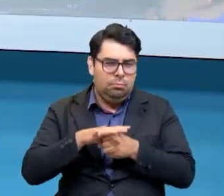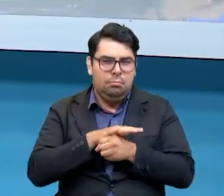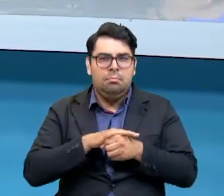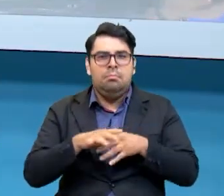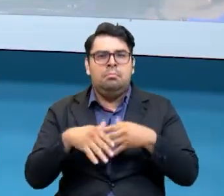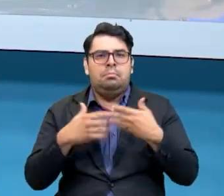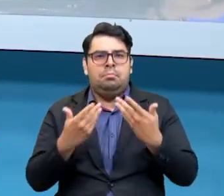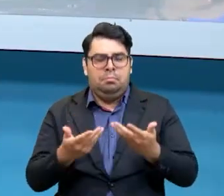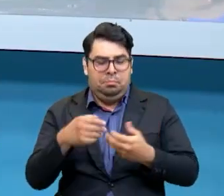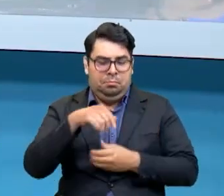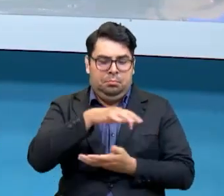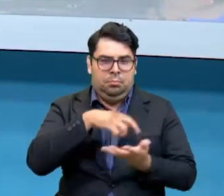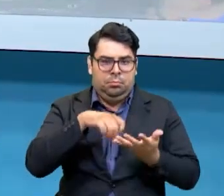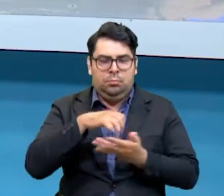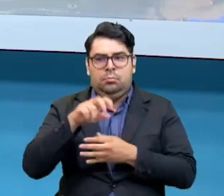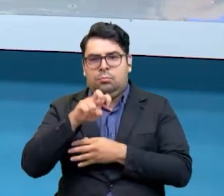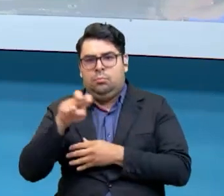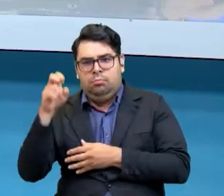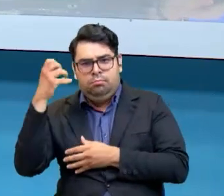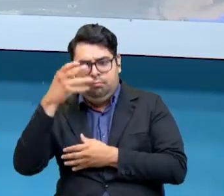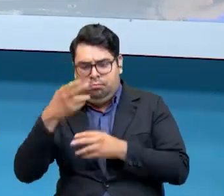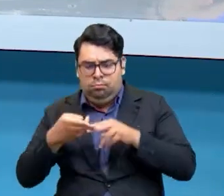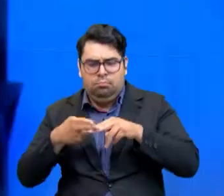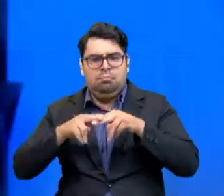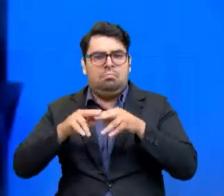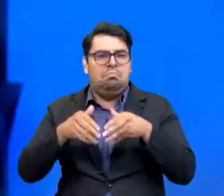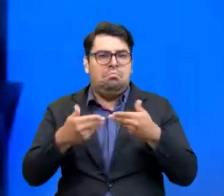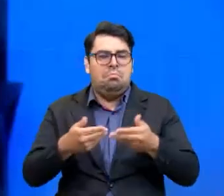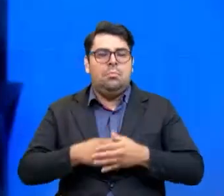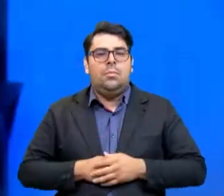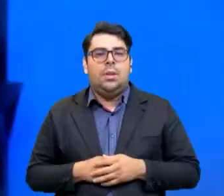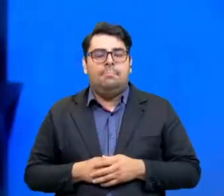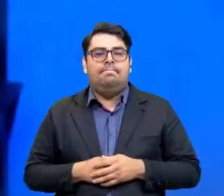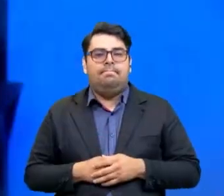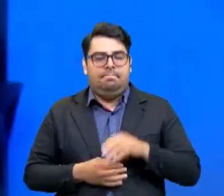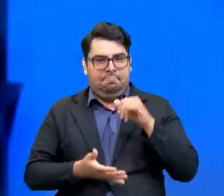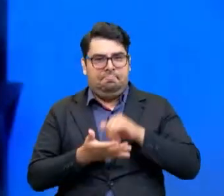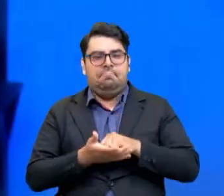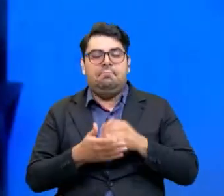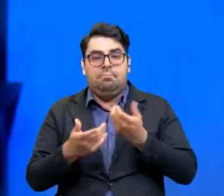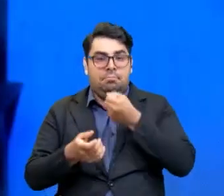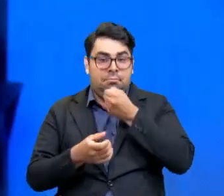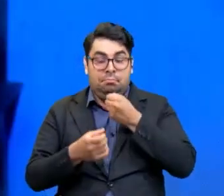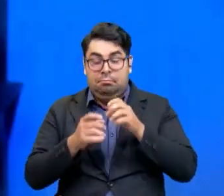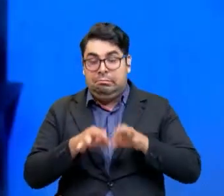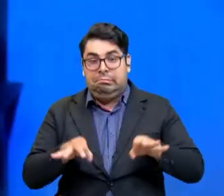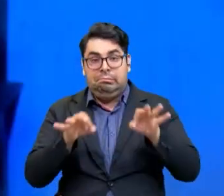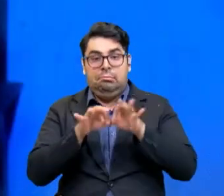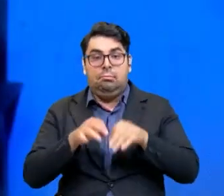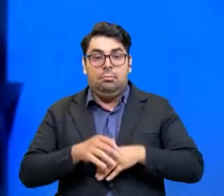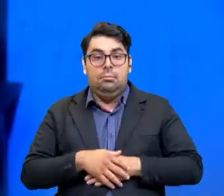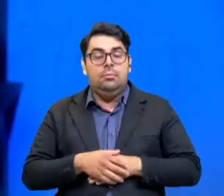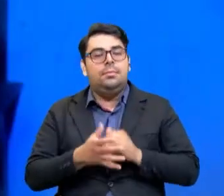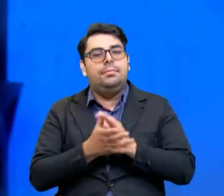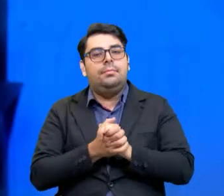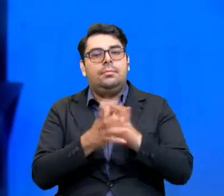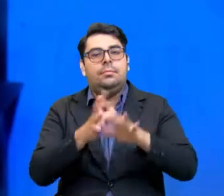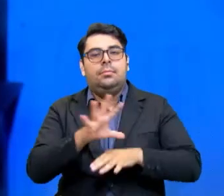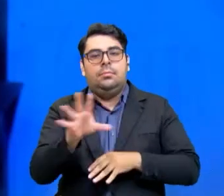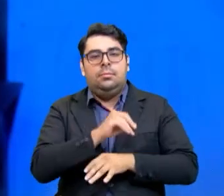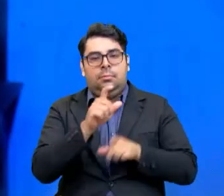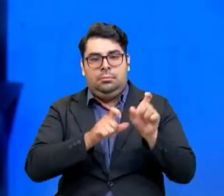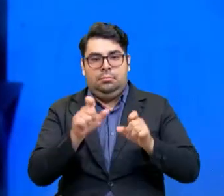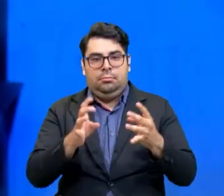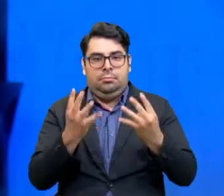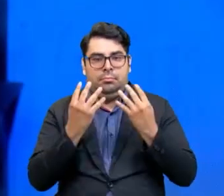los de dos departamentos del Gran Santander? Esa es sin duda la noticia más importante del momento. Sergio, un cordial saludo para toda nuestra audiencia y hasta ahora